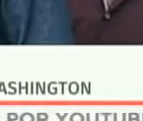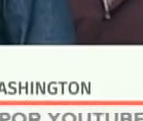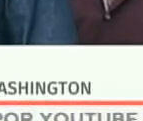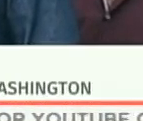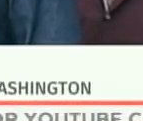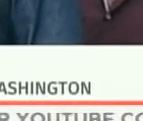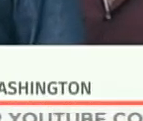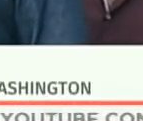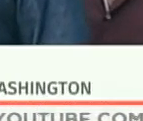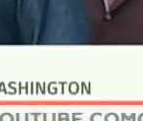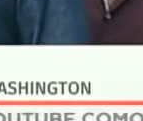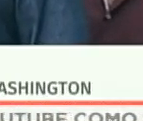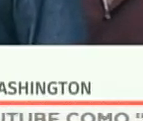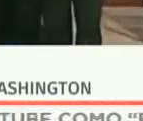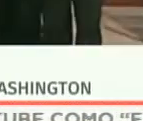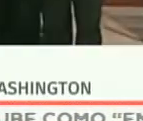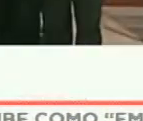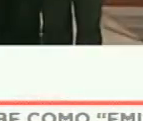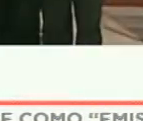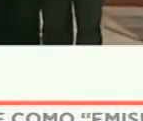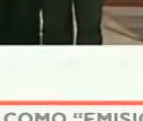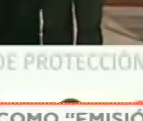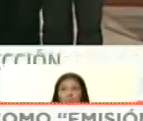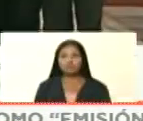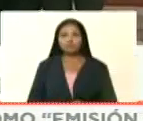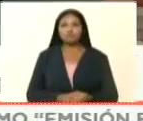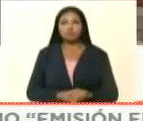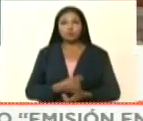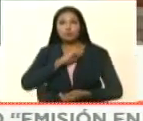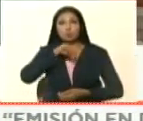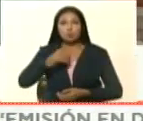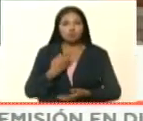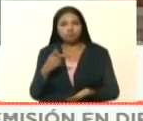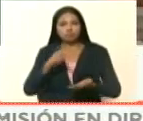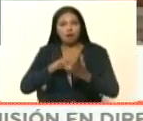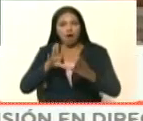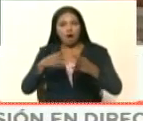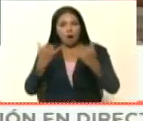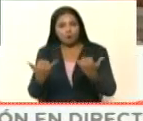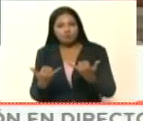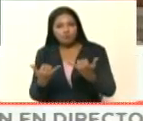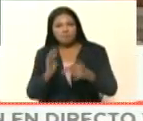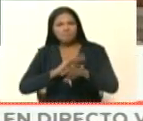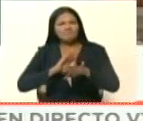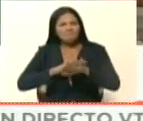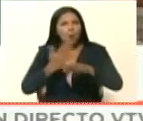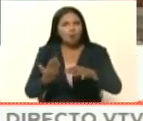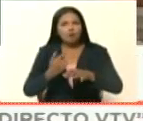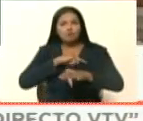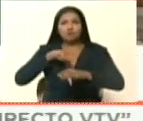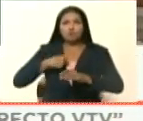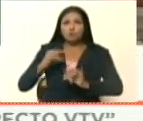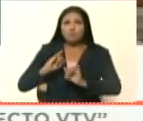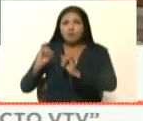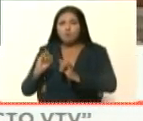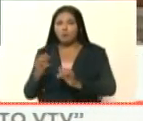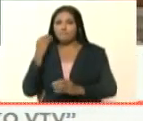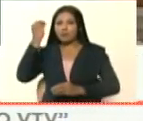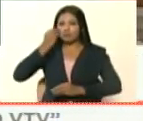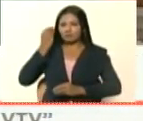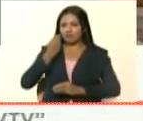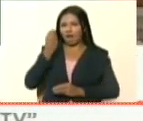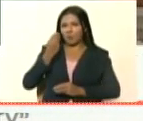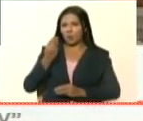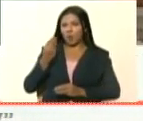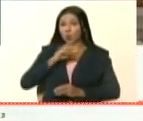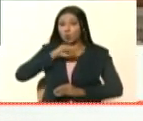and regime change. Nosotros estamos acá porque nosotros consideramos que